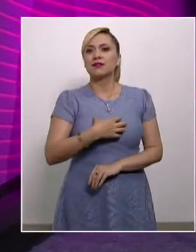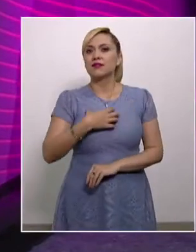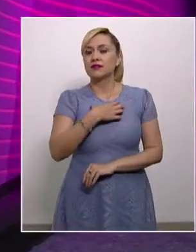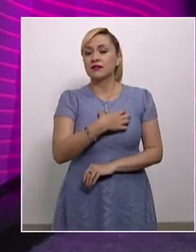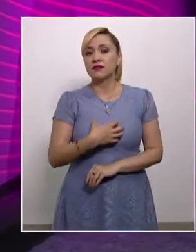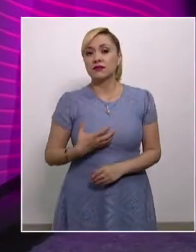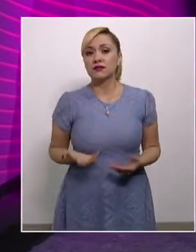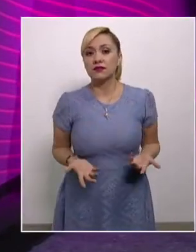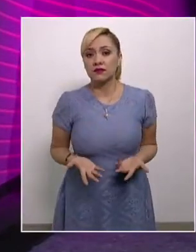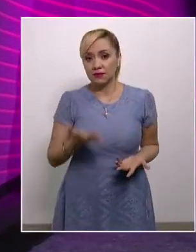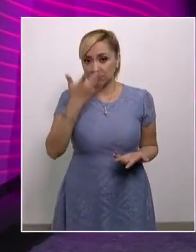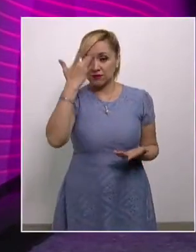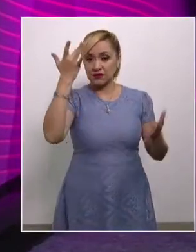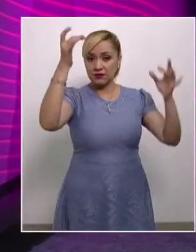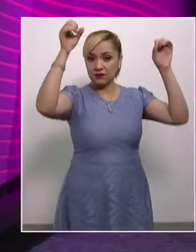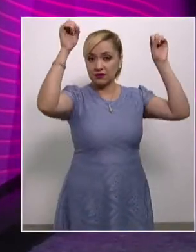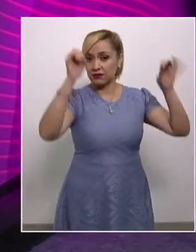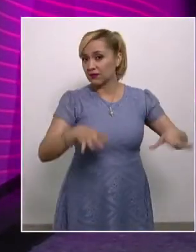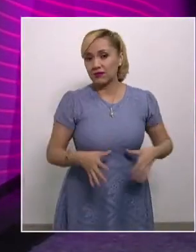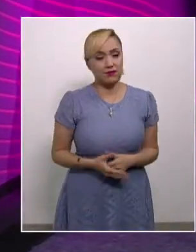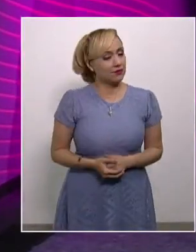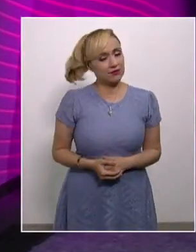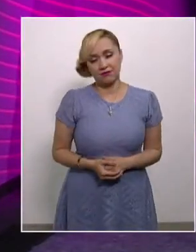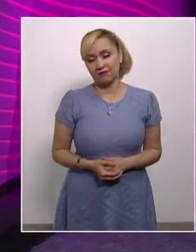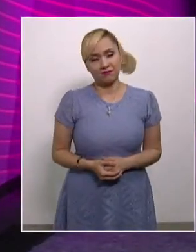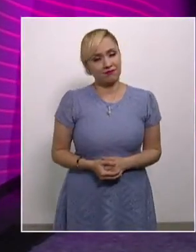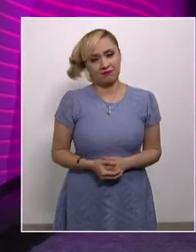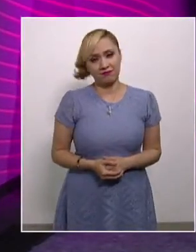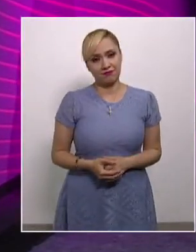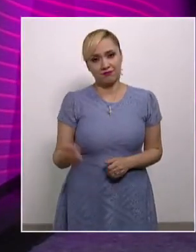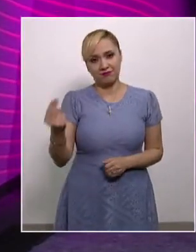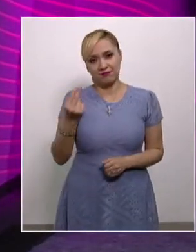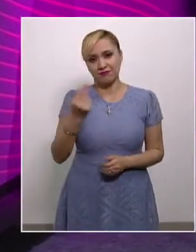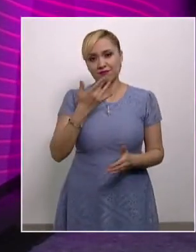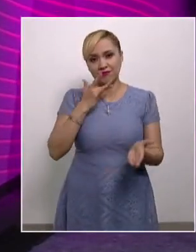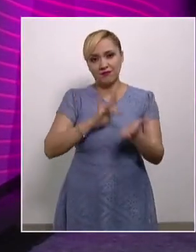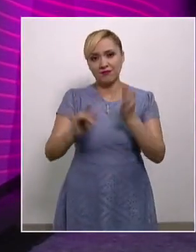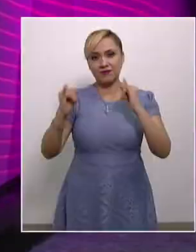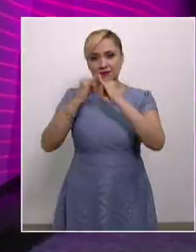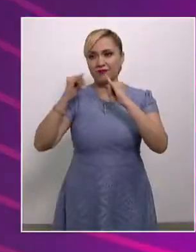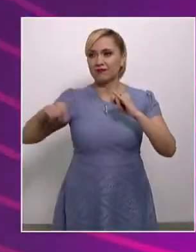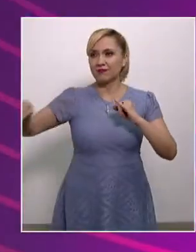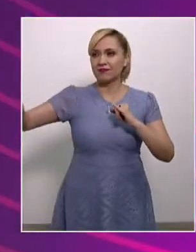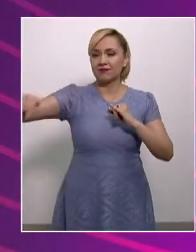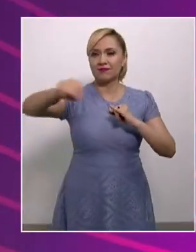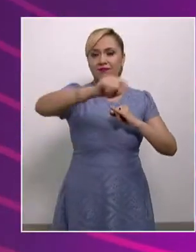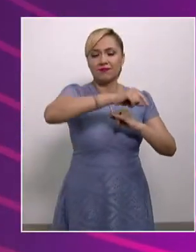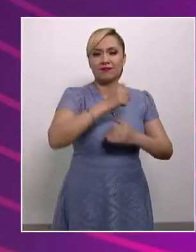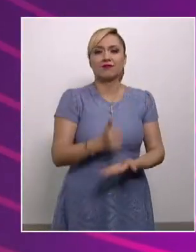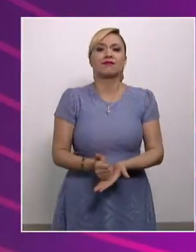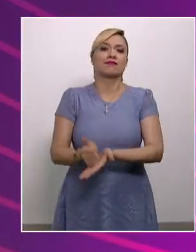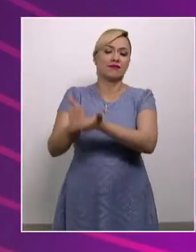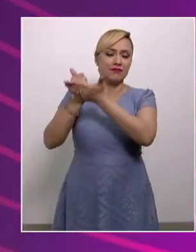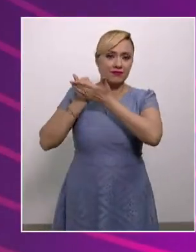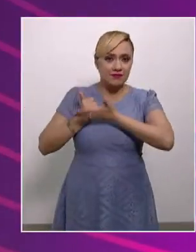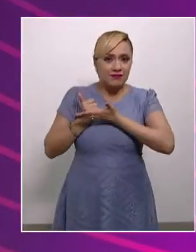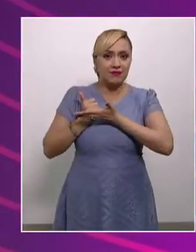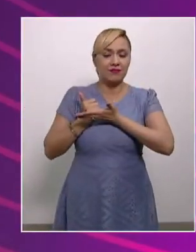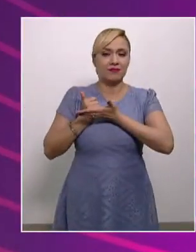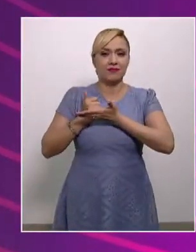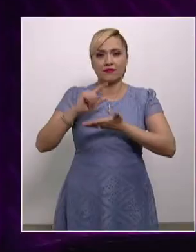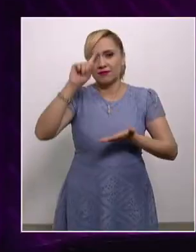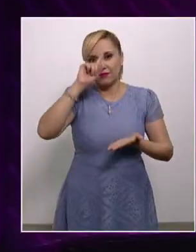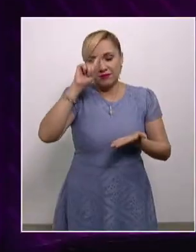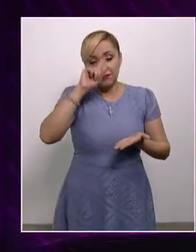es un trabajo de magia de Médicos Sin Fronteras. Si no hubiera habido ACNUR, si no hubiera habido Comar, que nos ayudó en los traslados, si no hubiera habido